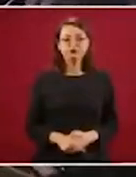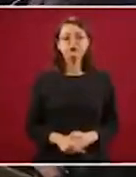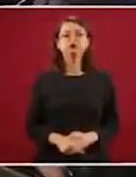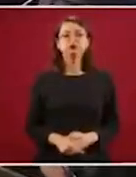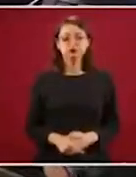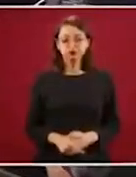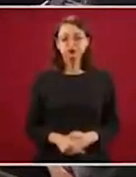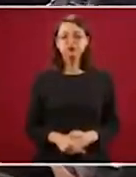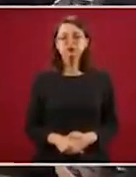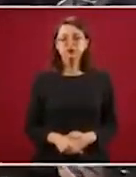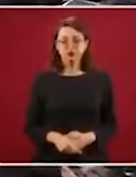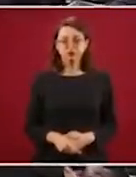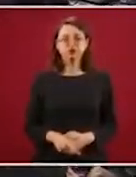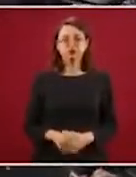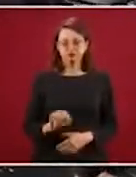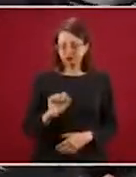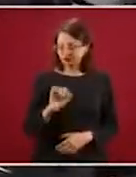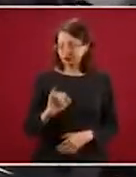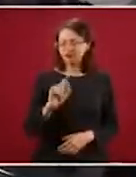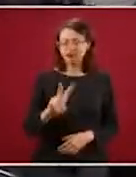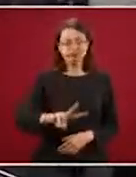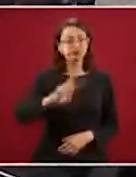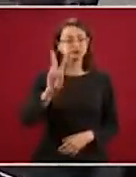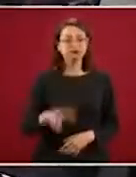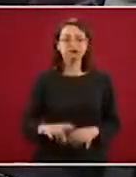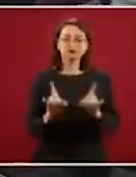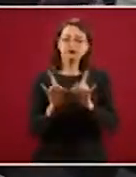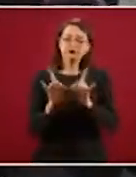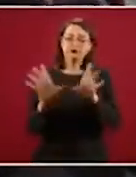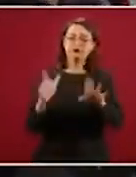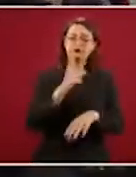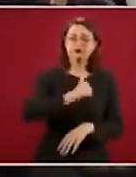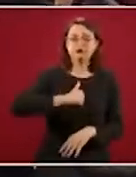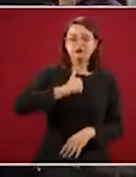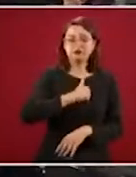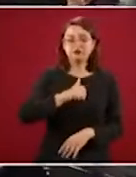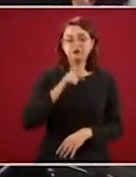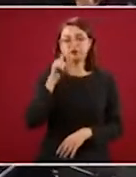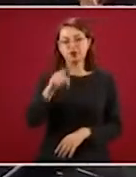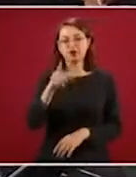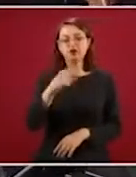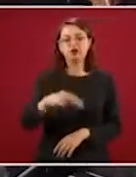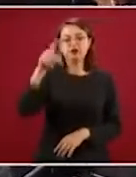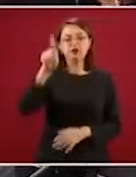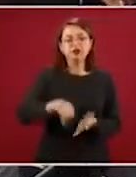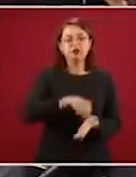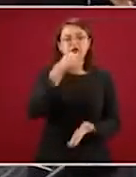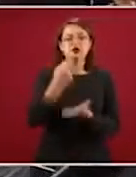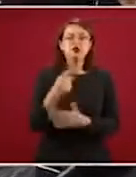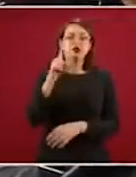Sí, efectivamente se dio este lamentable hecho en el norte de Tamaulipas.